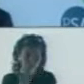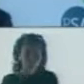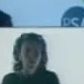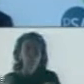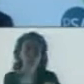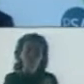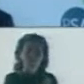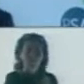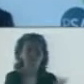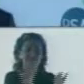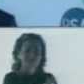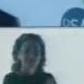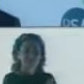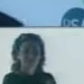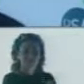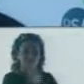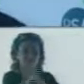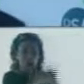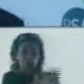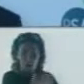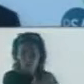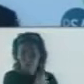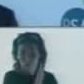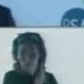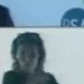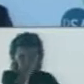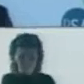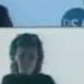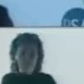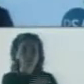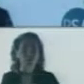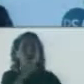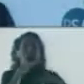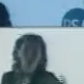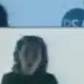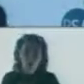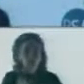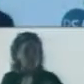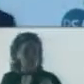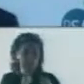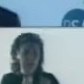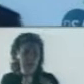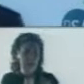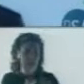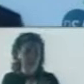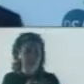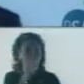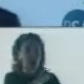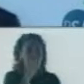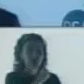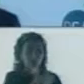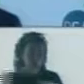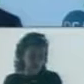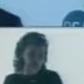mí. Yo quiero, sobre todo, que disfrutemos ahora con esta gran artista y dejaré paso a los